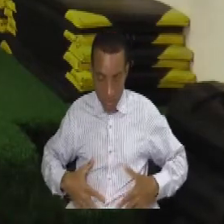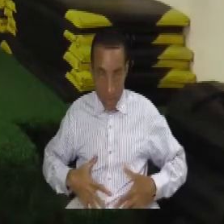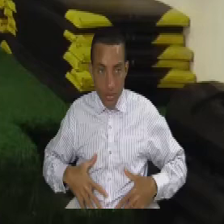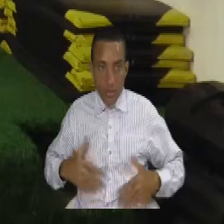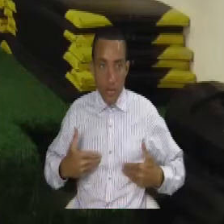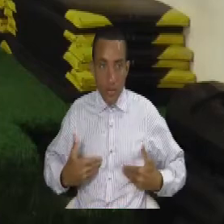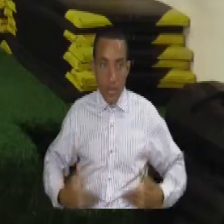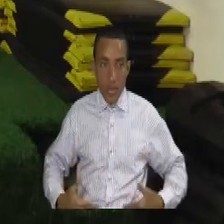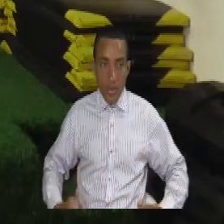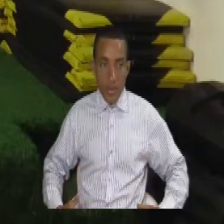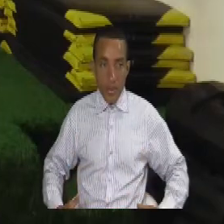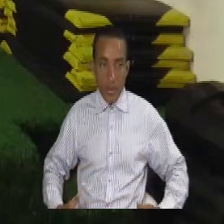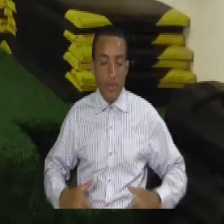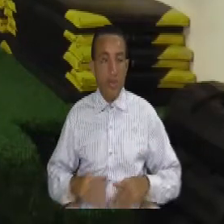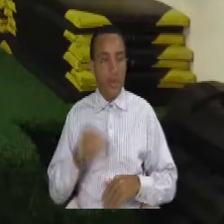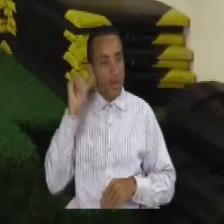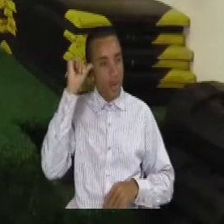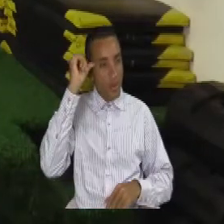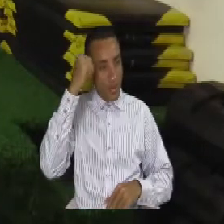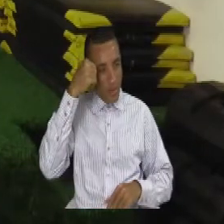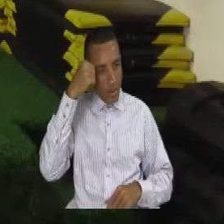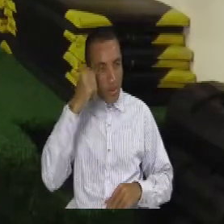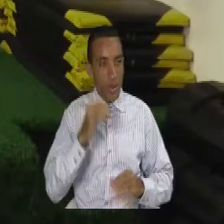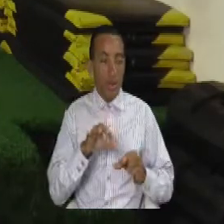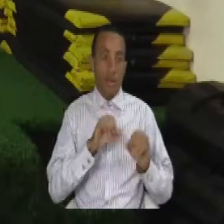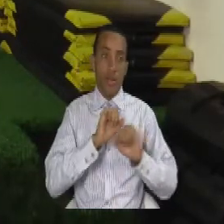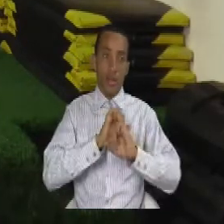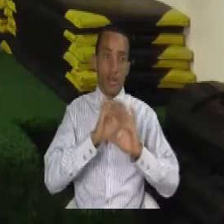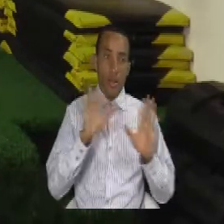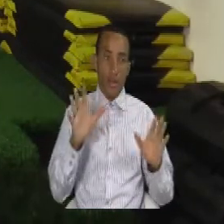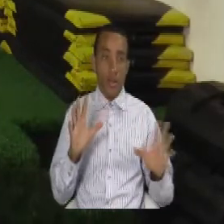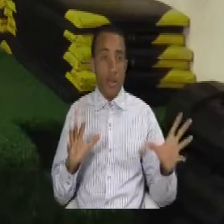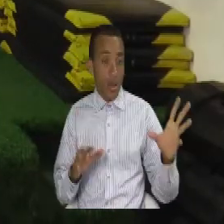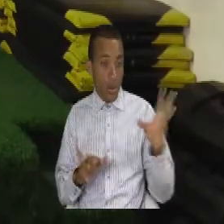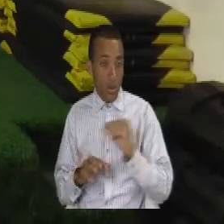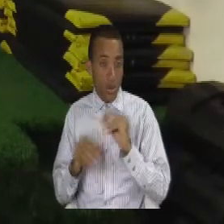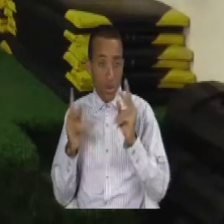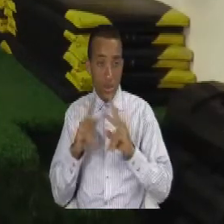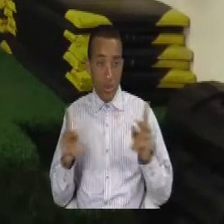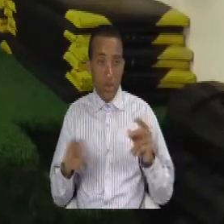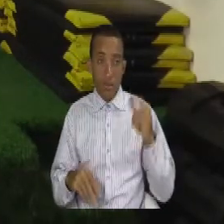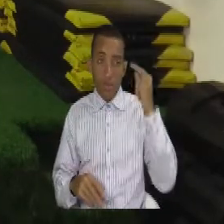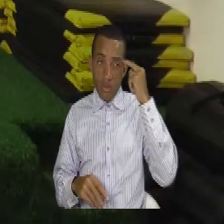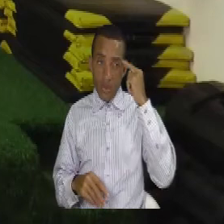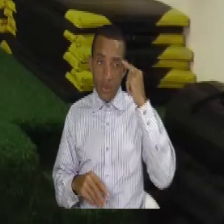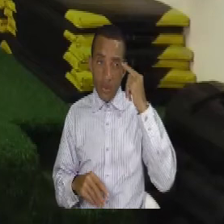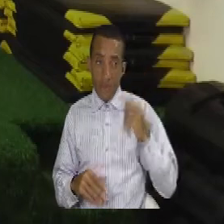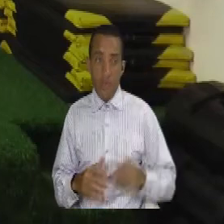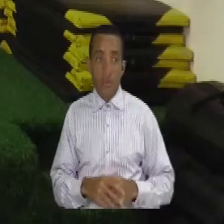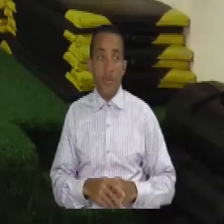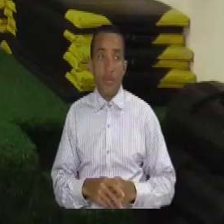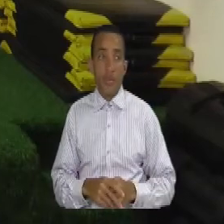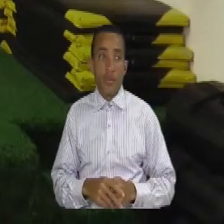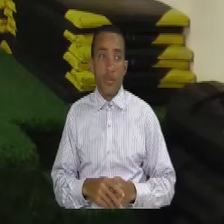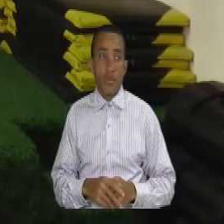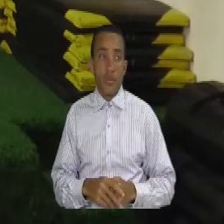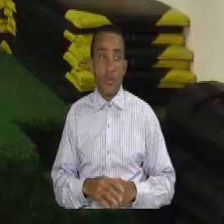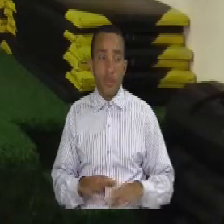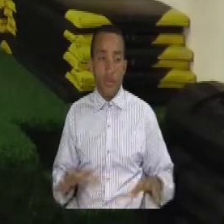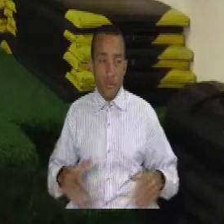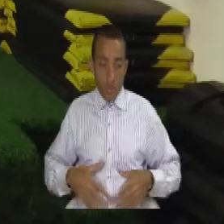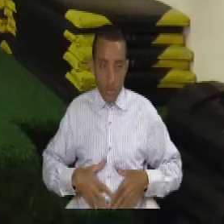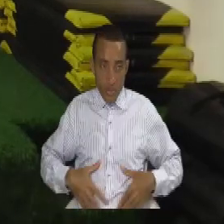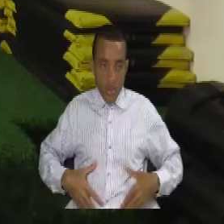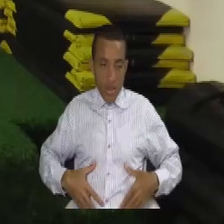core. Recuerden, les aclaro algo, para todas las personas que piensan que no hacen